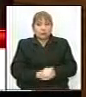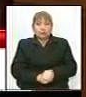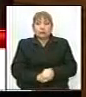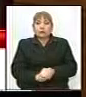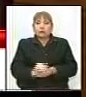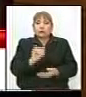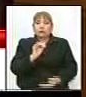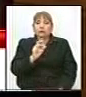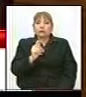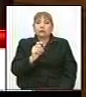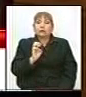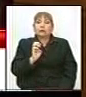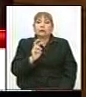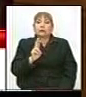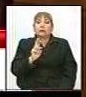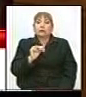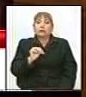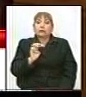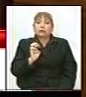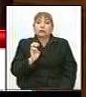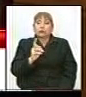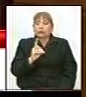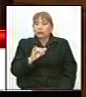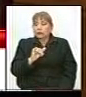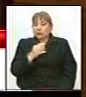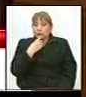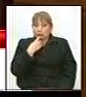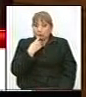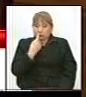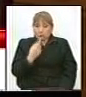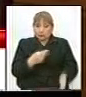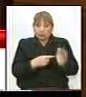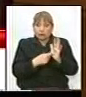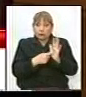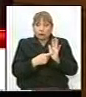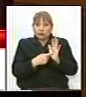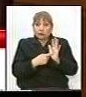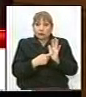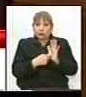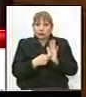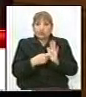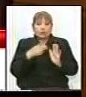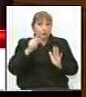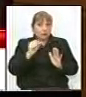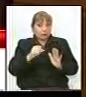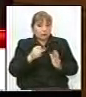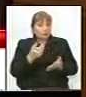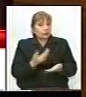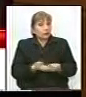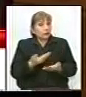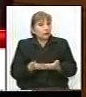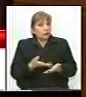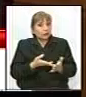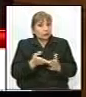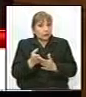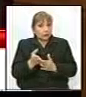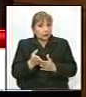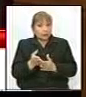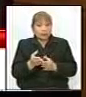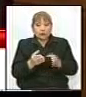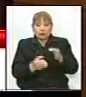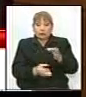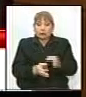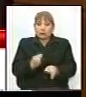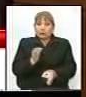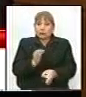presidente del Jurado Nacional de Elecciones nos puede señalar si existe algún mecanismo en el que el jurado